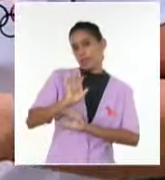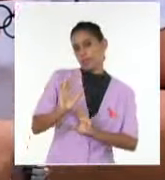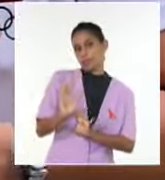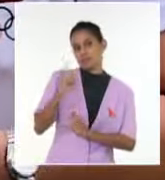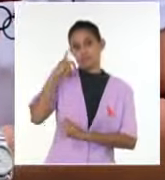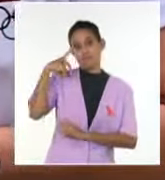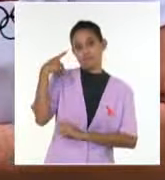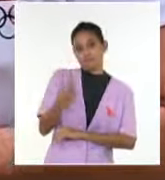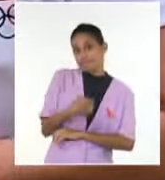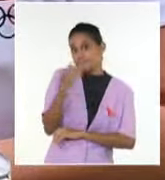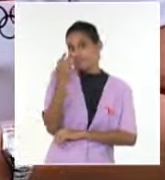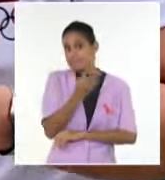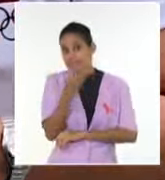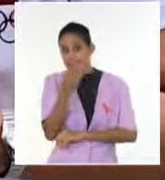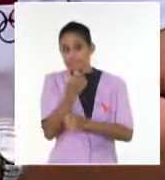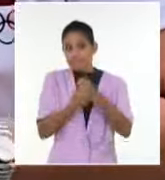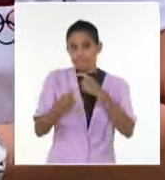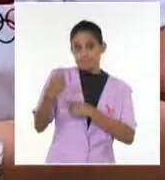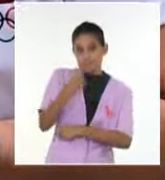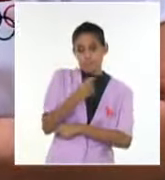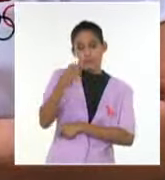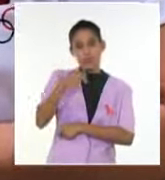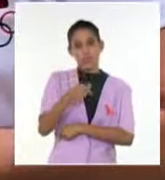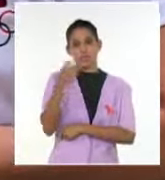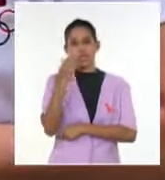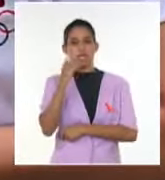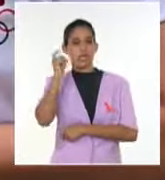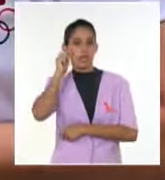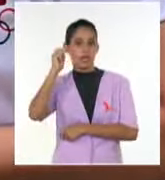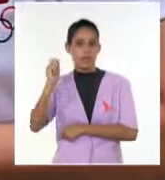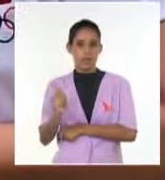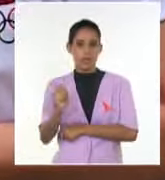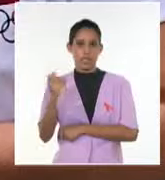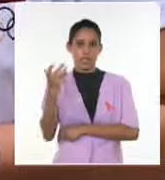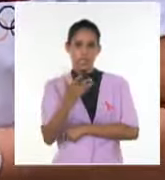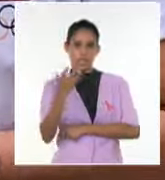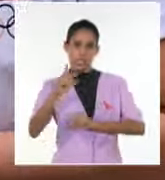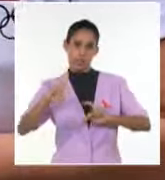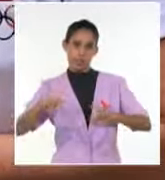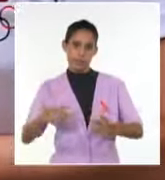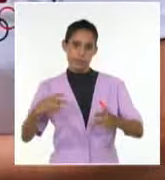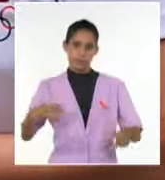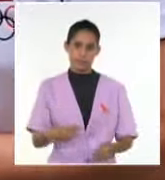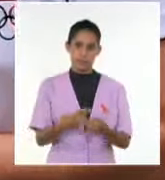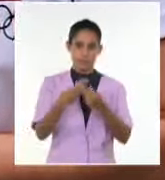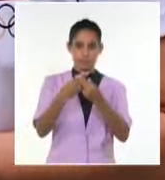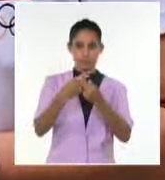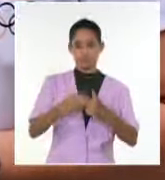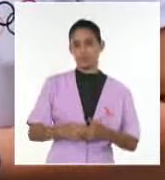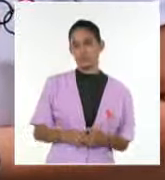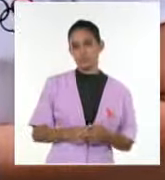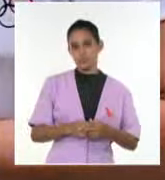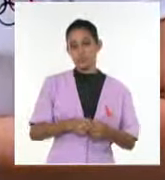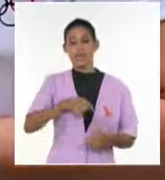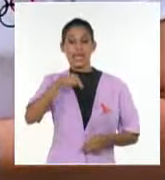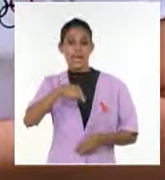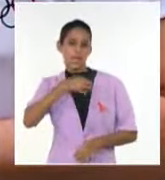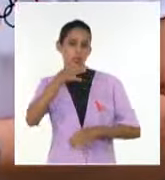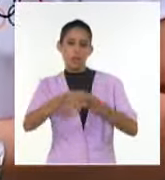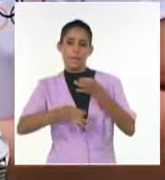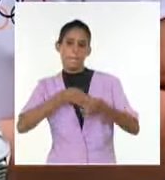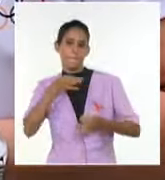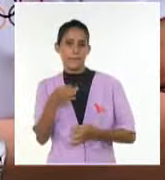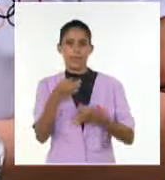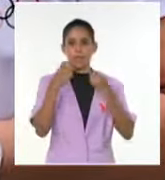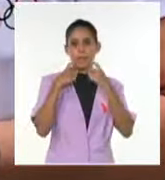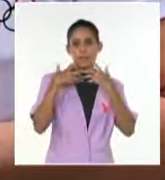medalla es el de Idalis Ortiz, quien estará buscando su quinta presea olímpica en estos Juegos. Esto viene a ratificar lo expresado por el INDER en